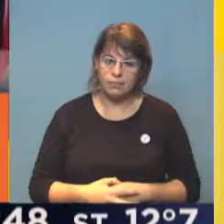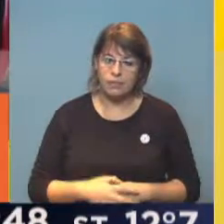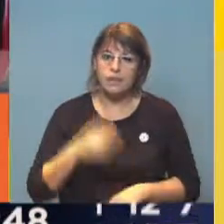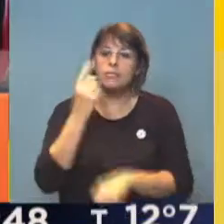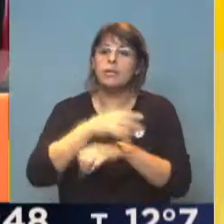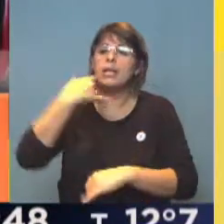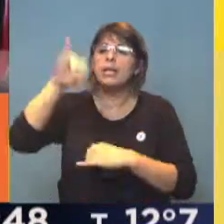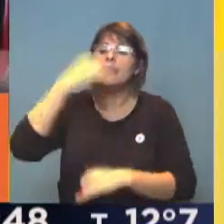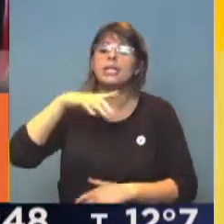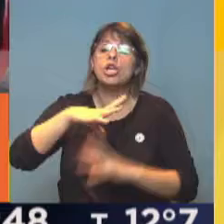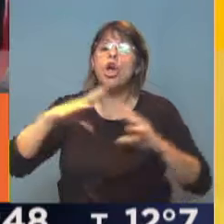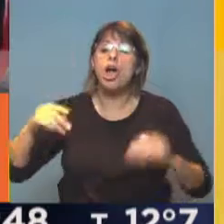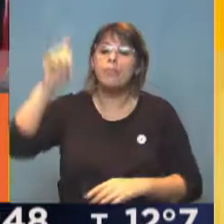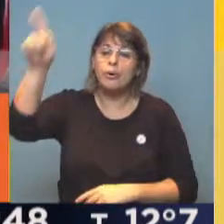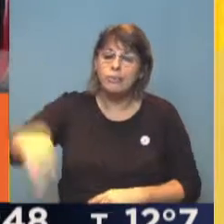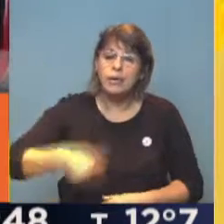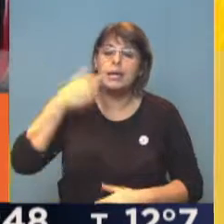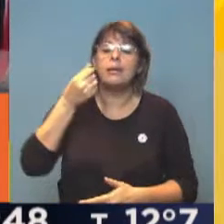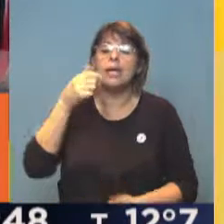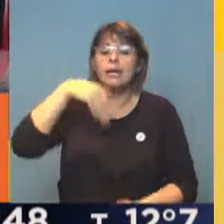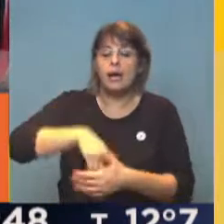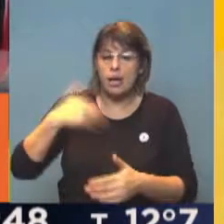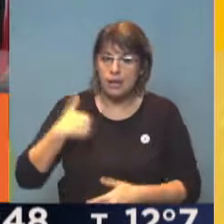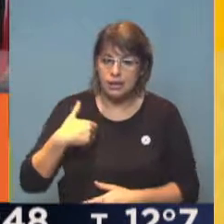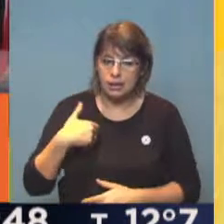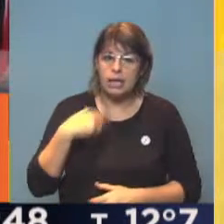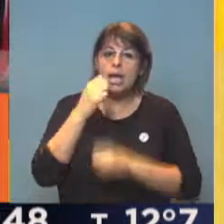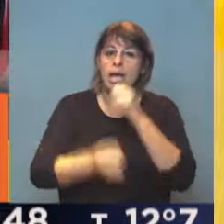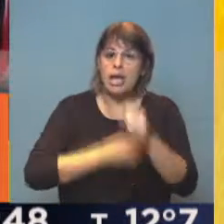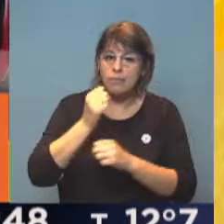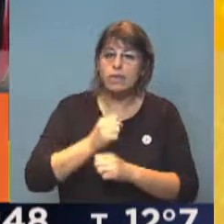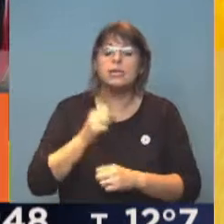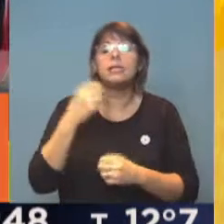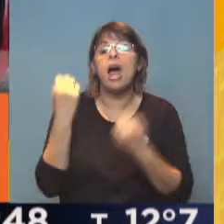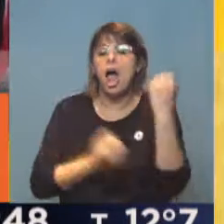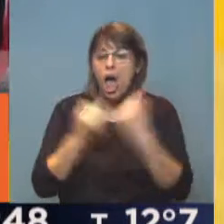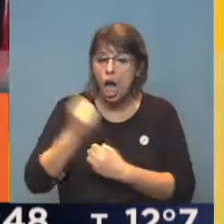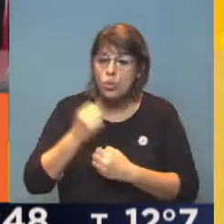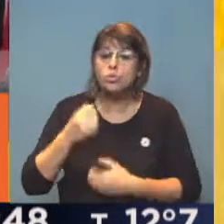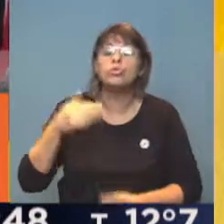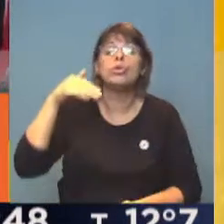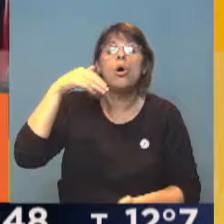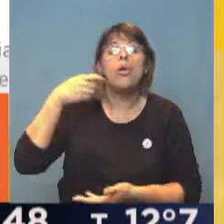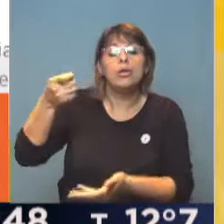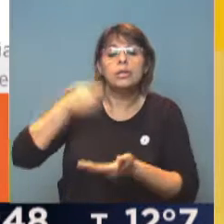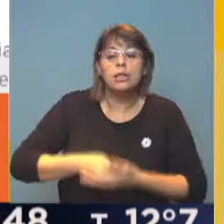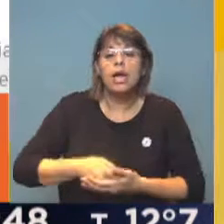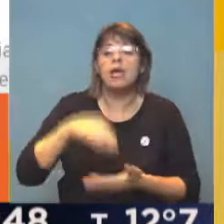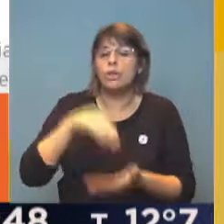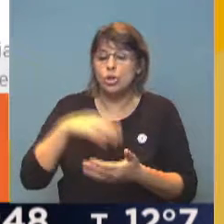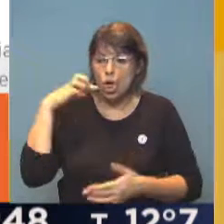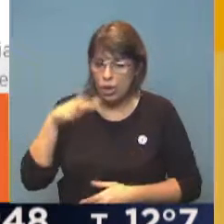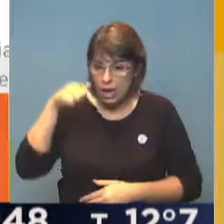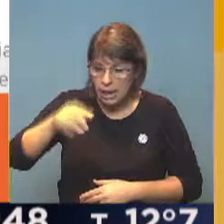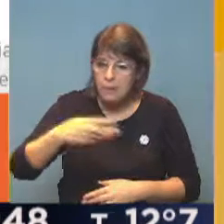Primera inversión japonesa a la Argentina. Hino Motors desembolsará 12 millones de dólares a lo largo de 4 años. Será